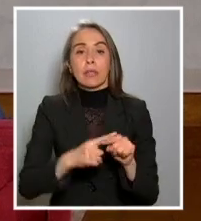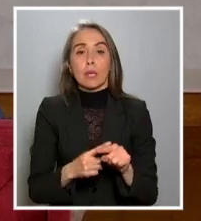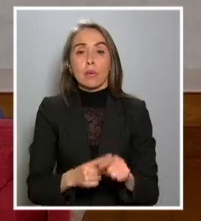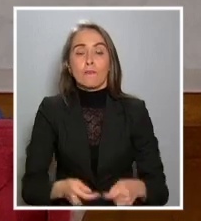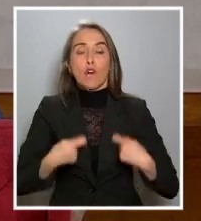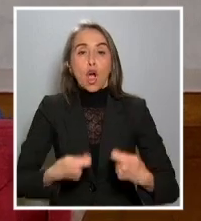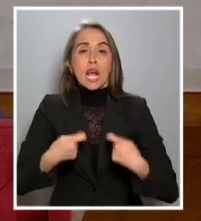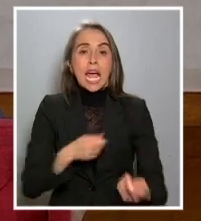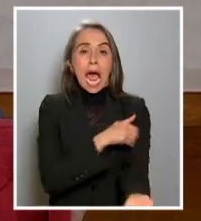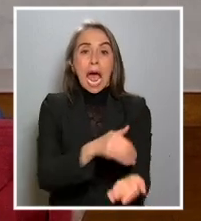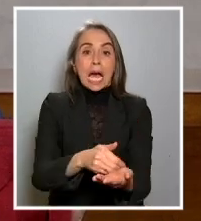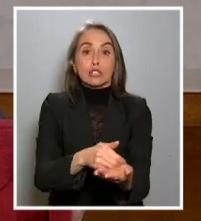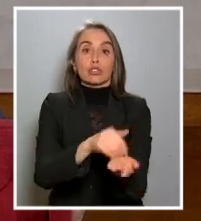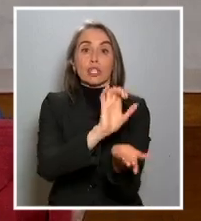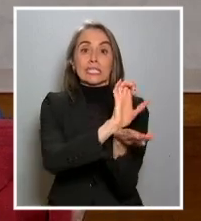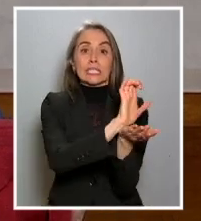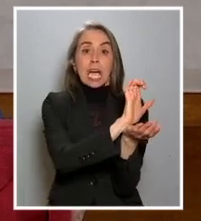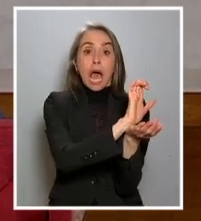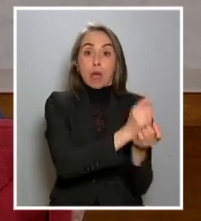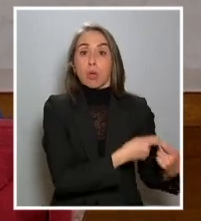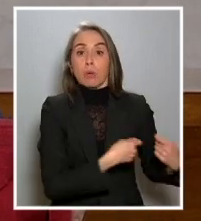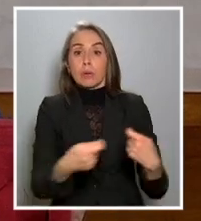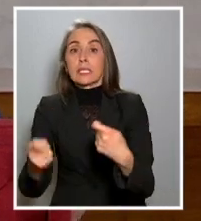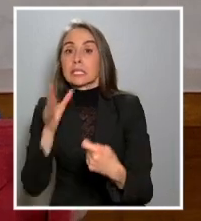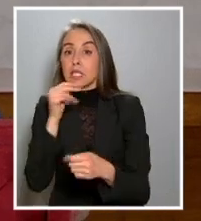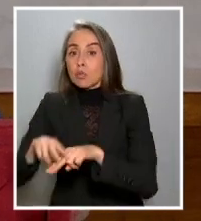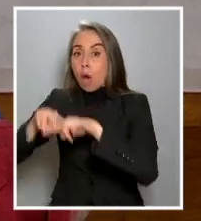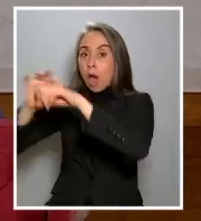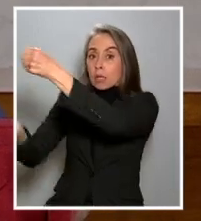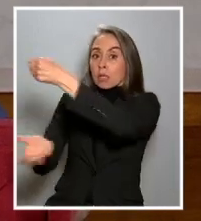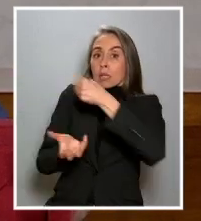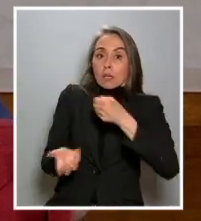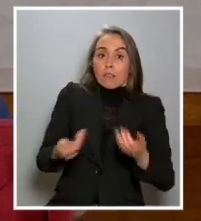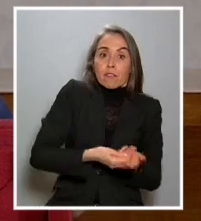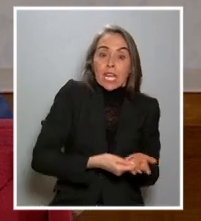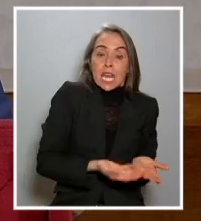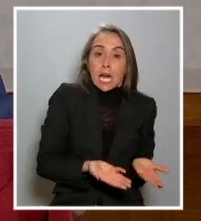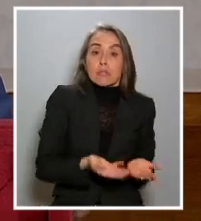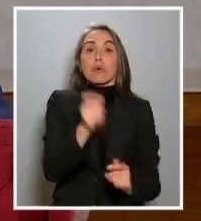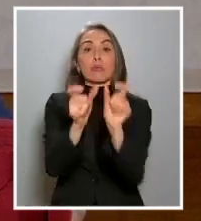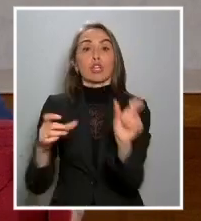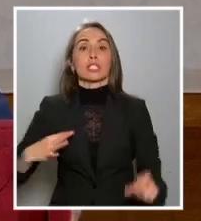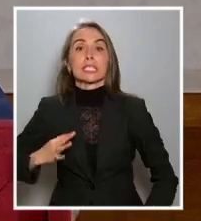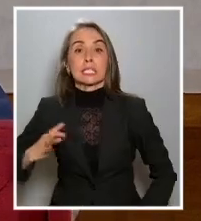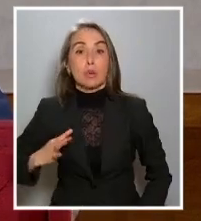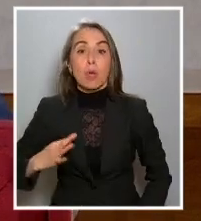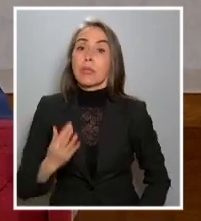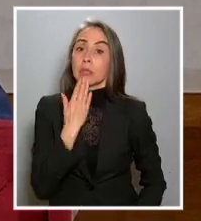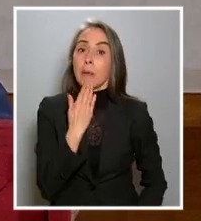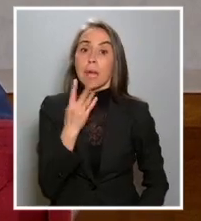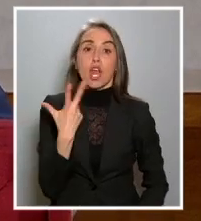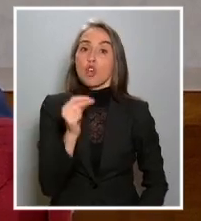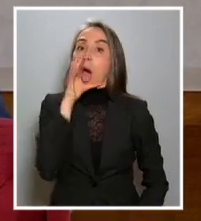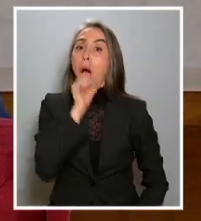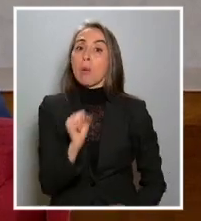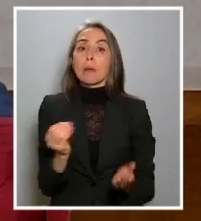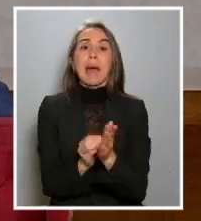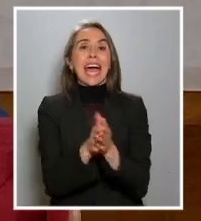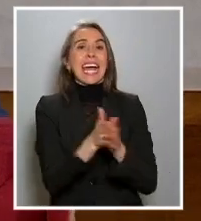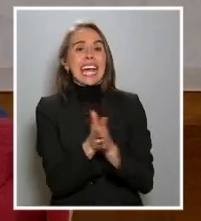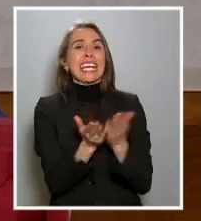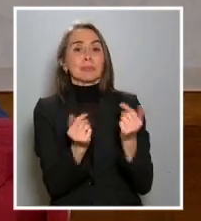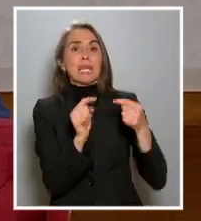de gasto público si no tiene el financiamiento adecuado para ella. Y la ciudadanía, a su vez, no soportaría más